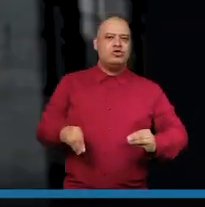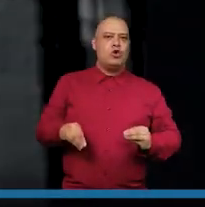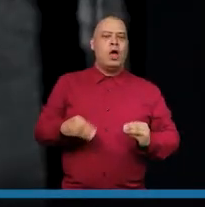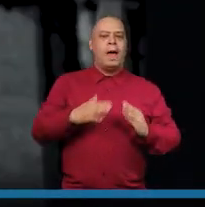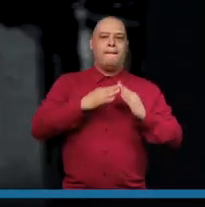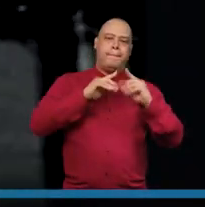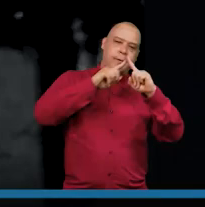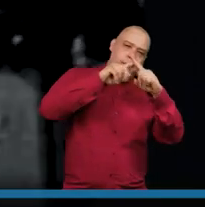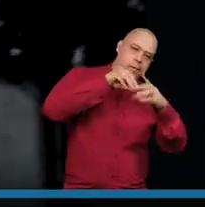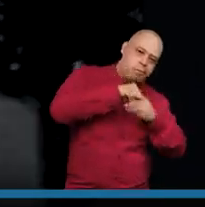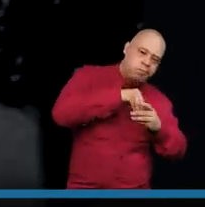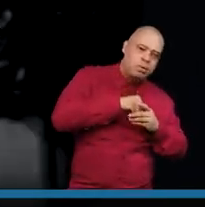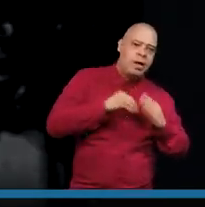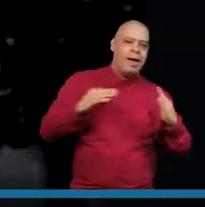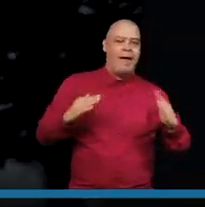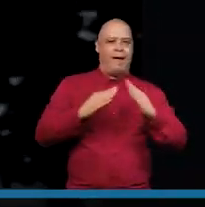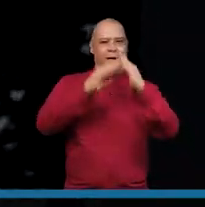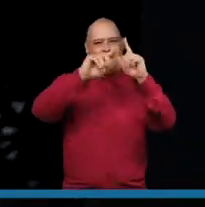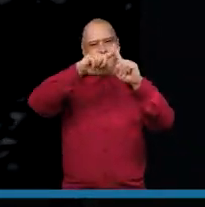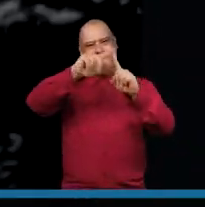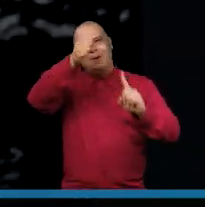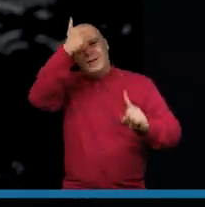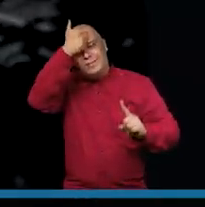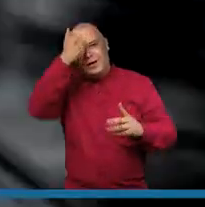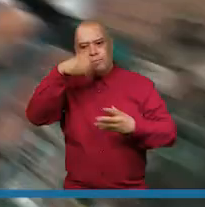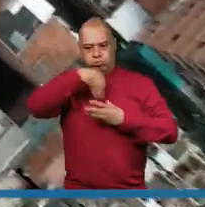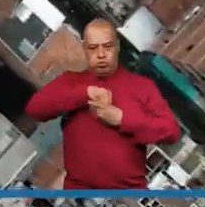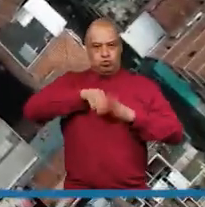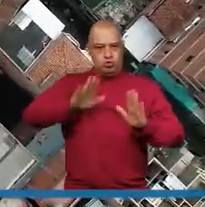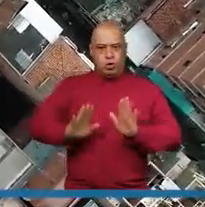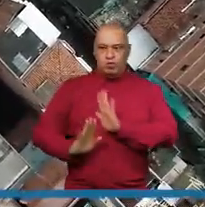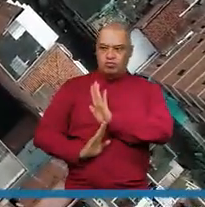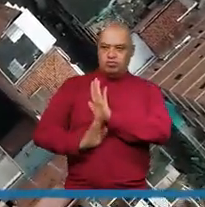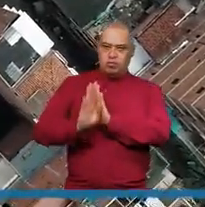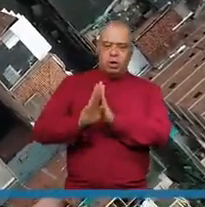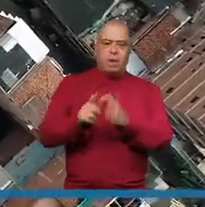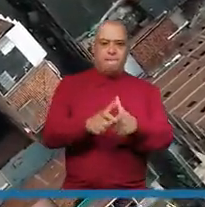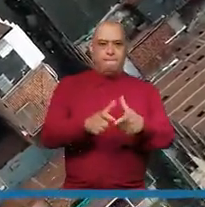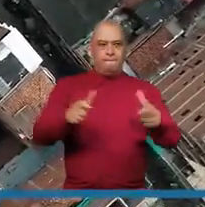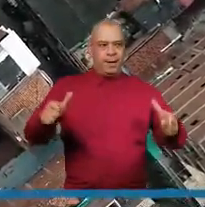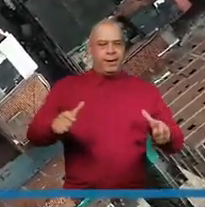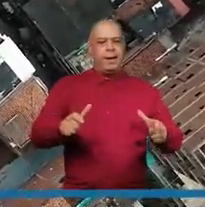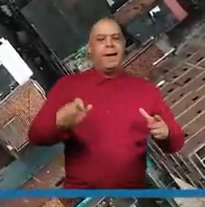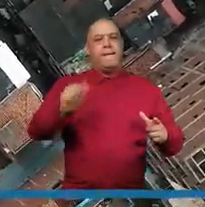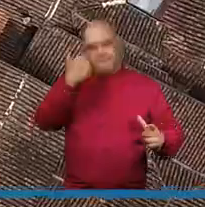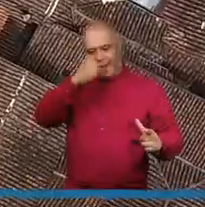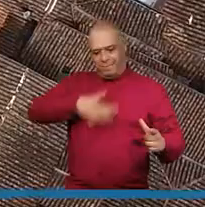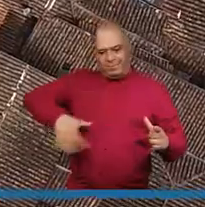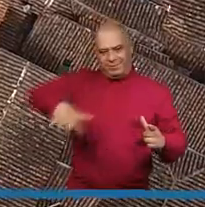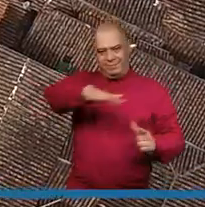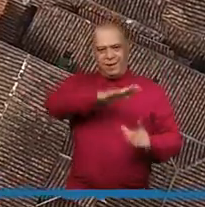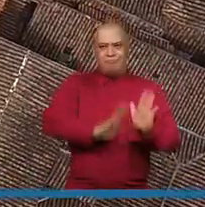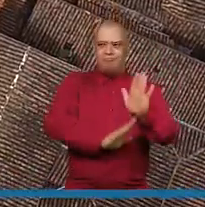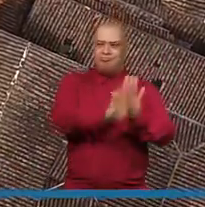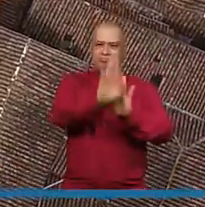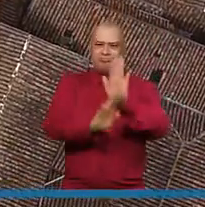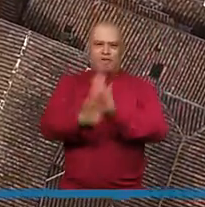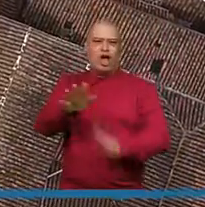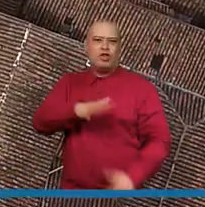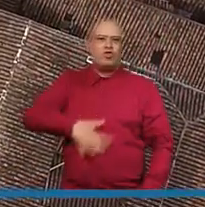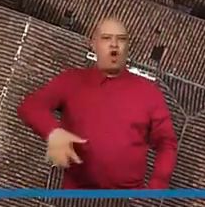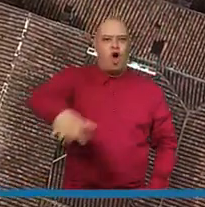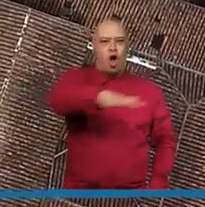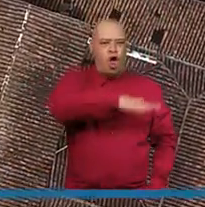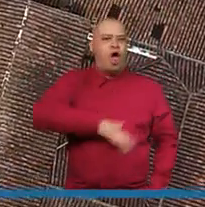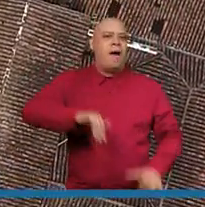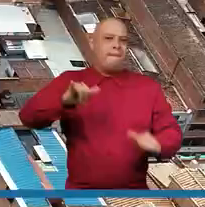a las estructuras de las parroquias, de las basílicas. Entonces, por eso vemos el desarrollo urbano asociado a esa plaza principal en todos los